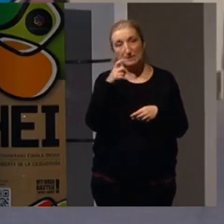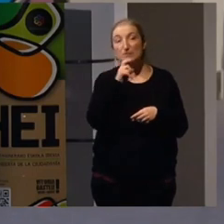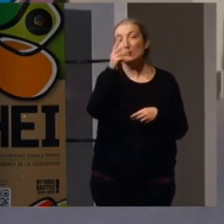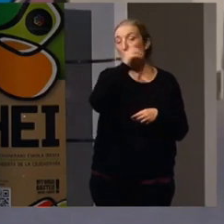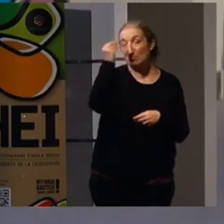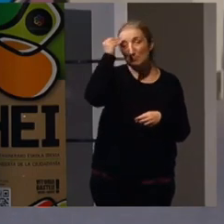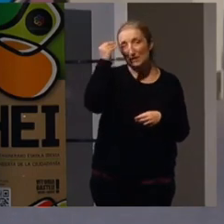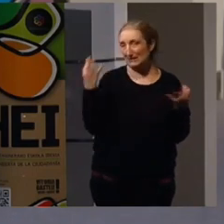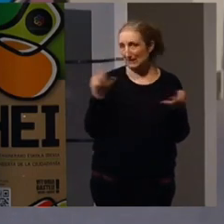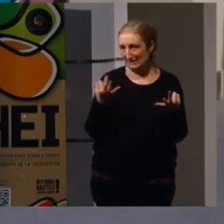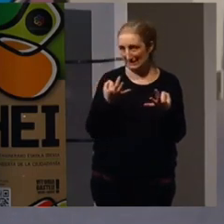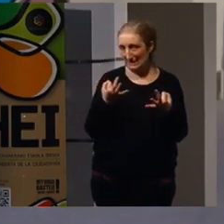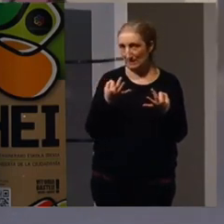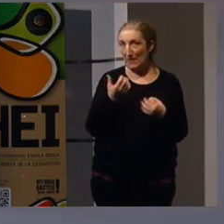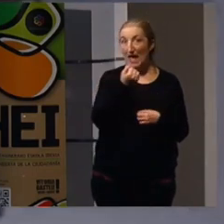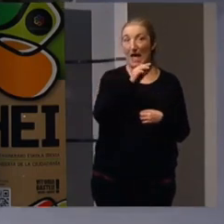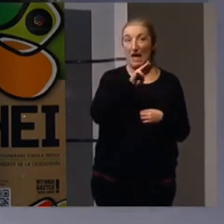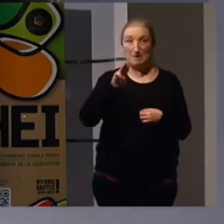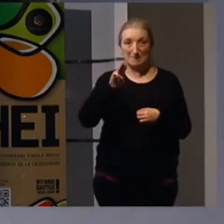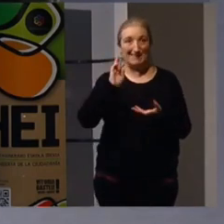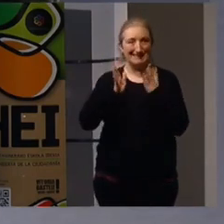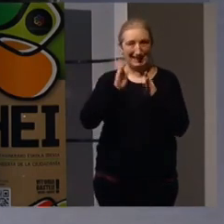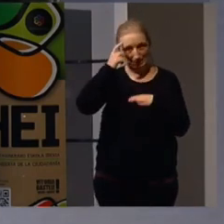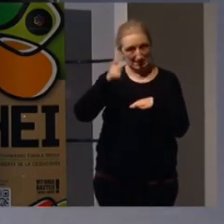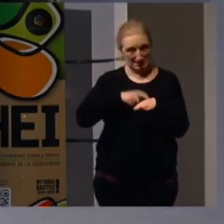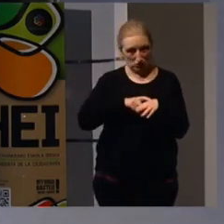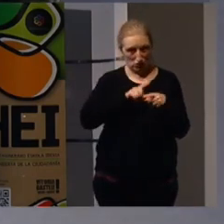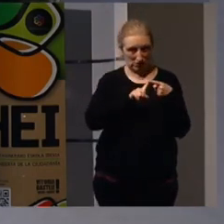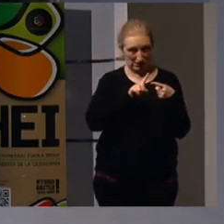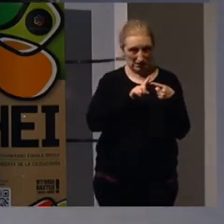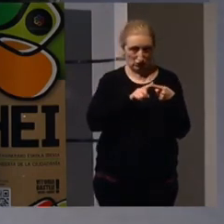¿Qué piensas de las APPs de terapia psicológica?